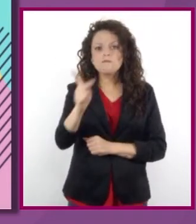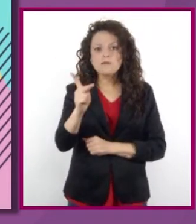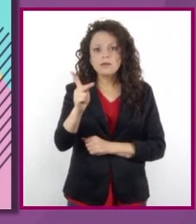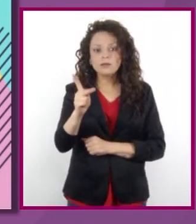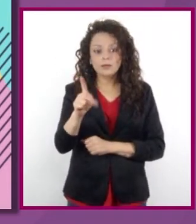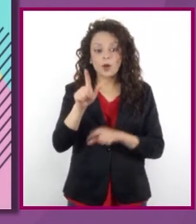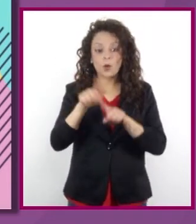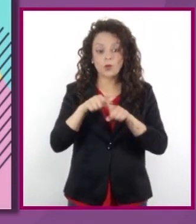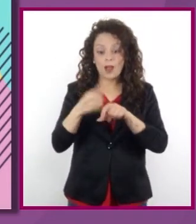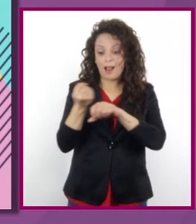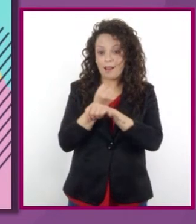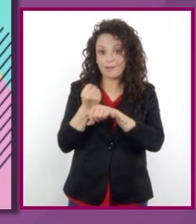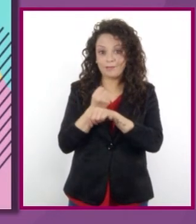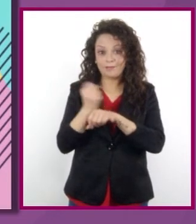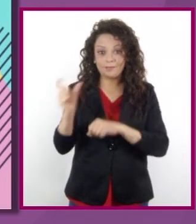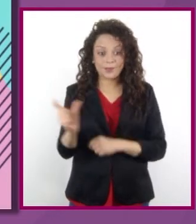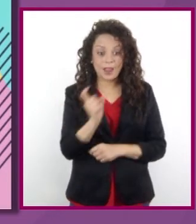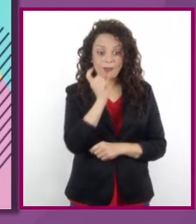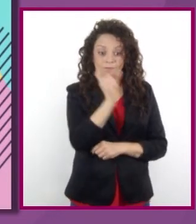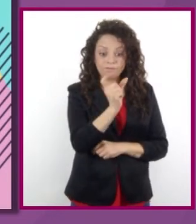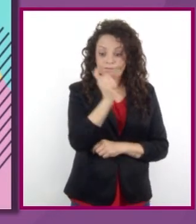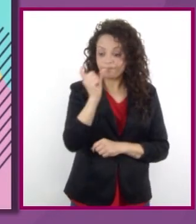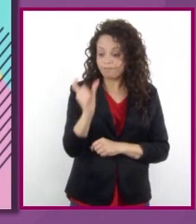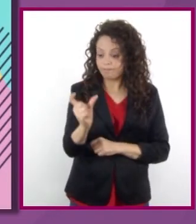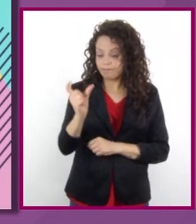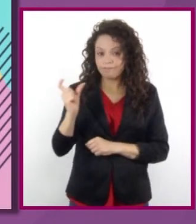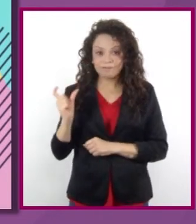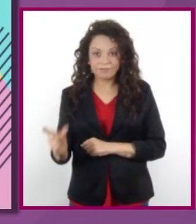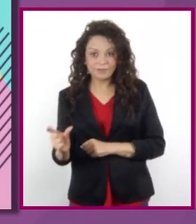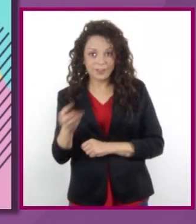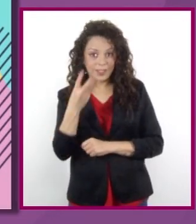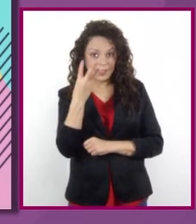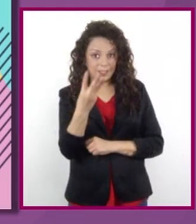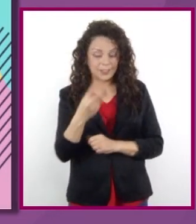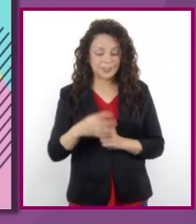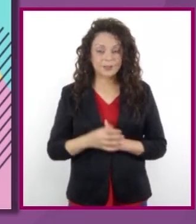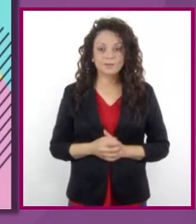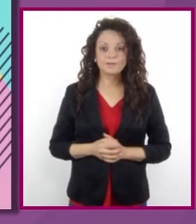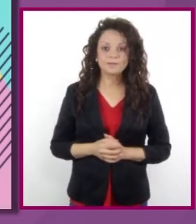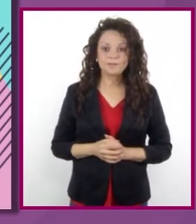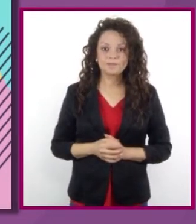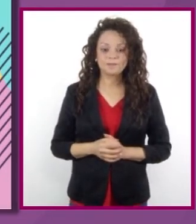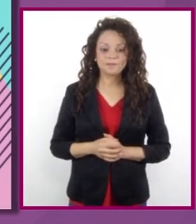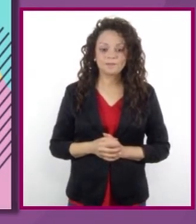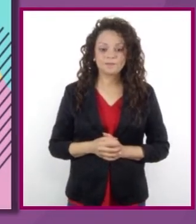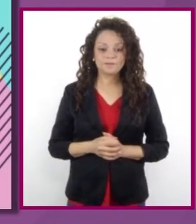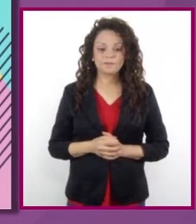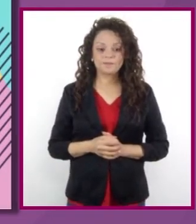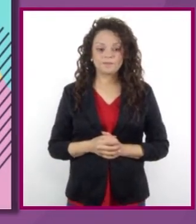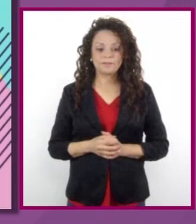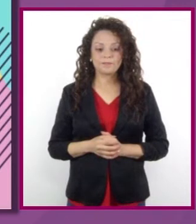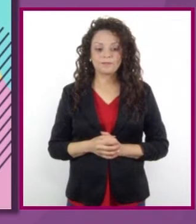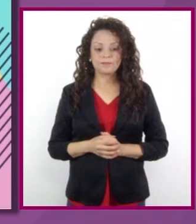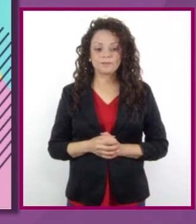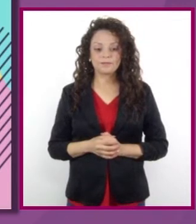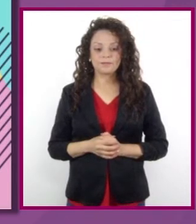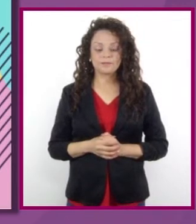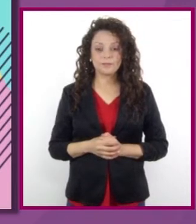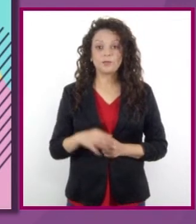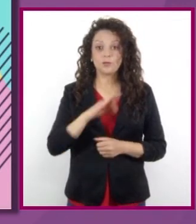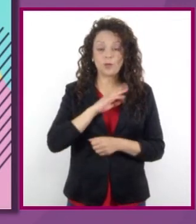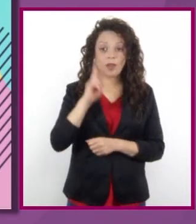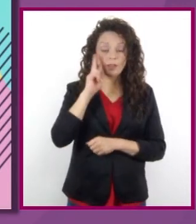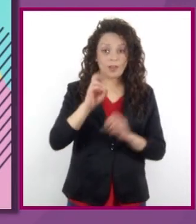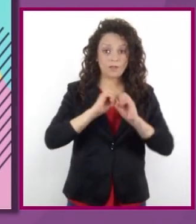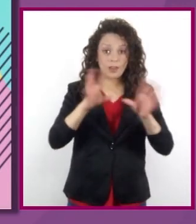colocarlos enfrente de él. Los ordenaron allí. Así las cosas, díjoles el capitán. ¿Acaso esta es